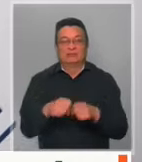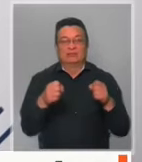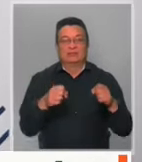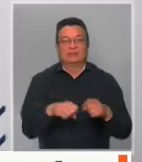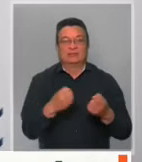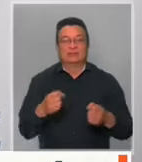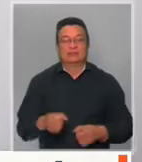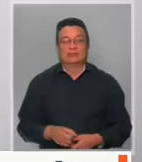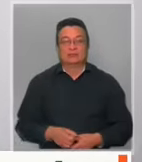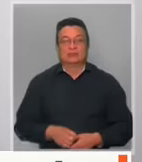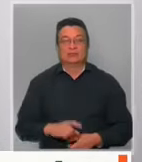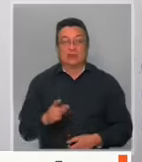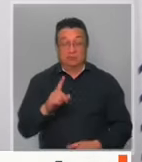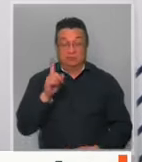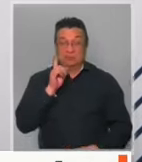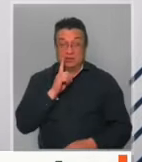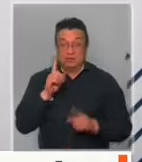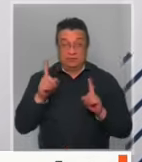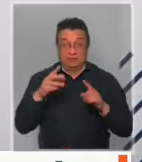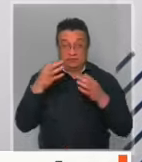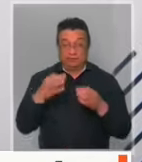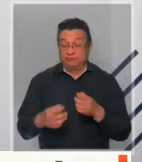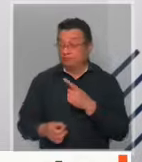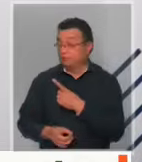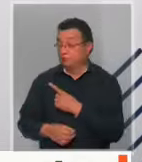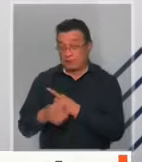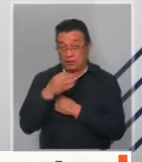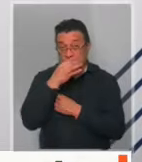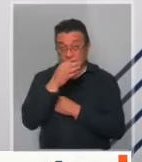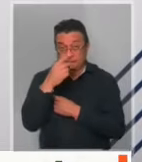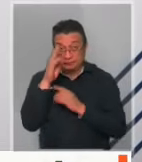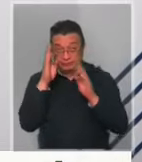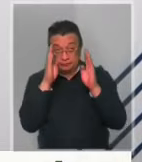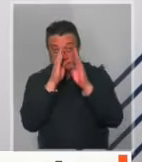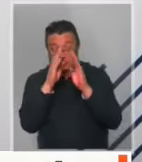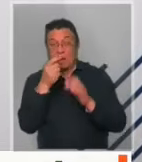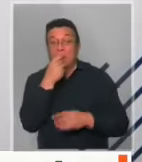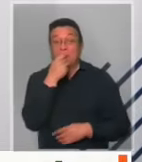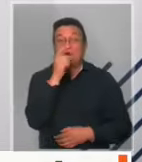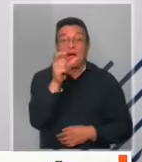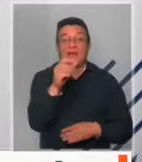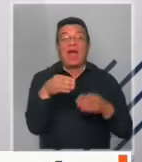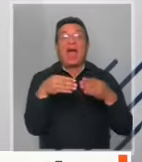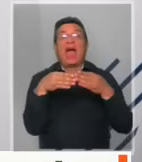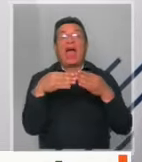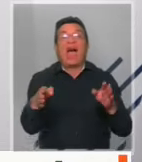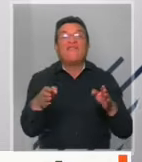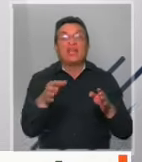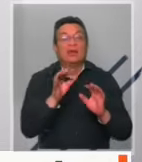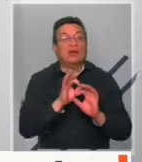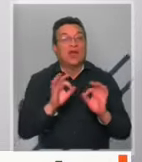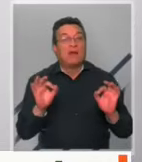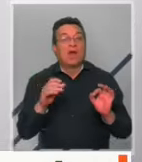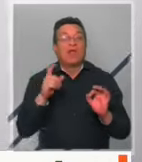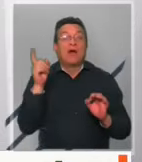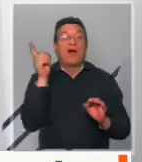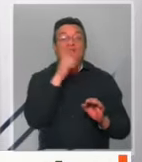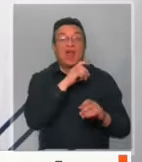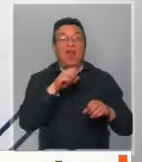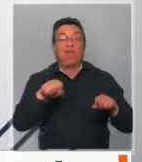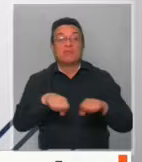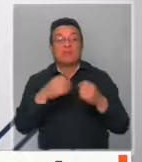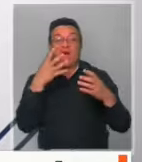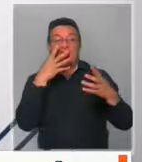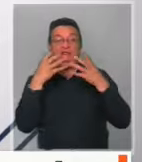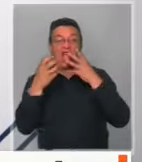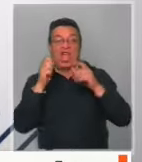No le vamos a mentir, solo alcanzamos a distinguir la palabra abre. Para terminar, a gritos, golpes y,